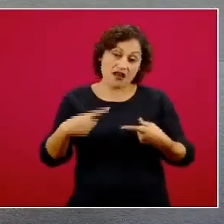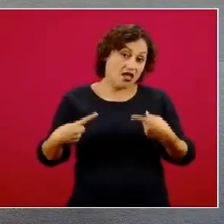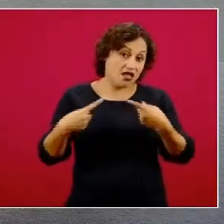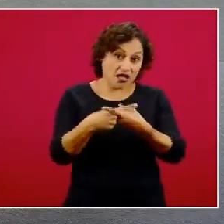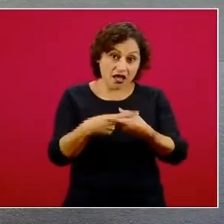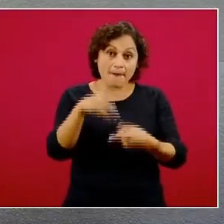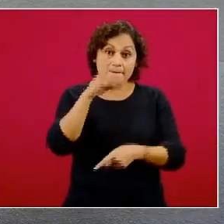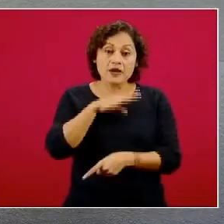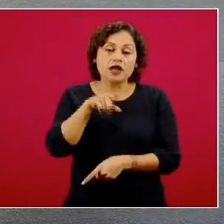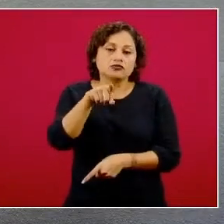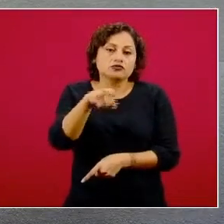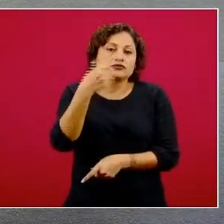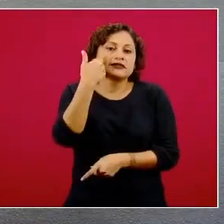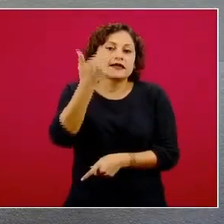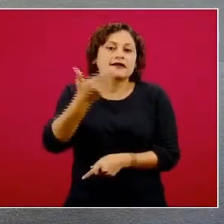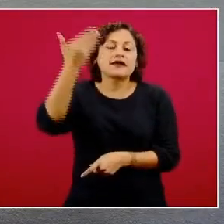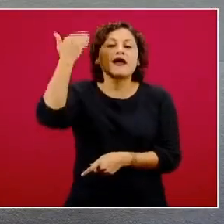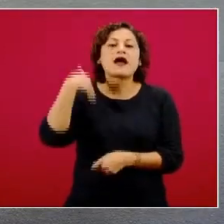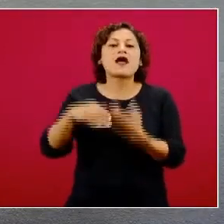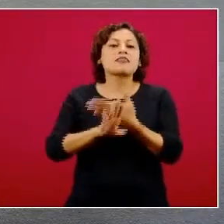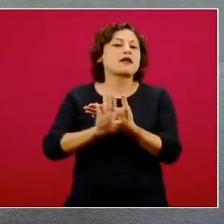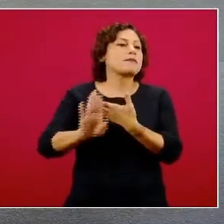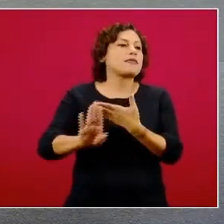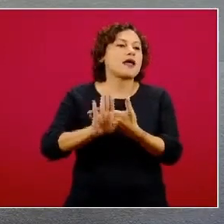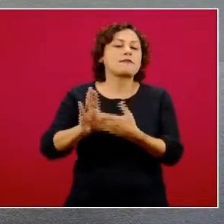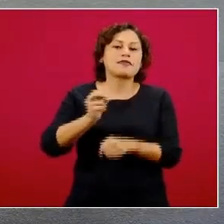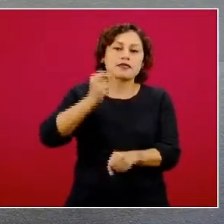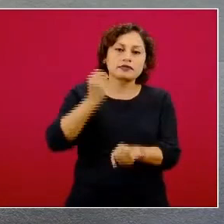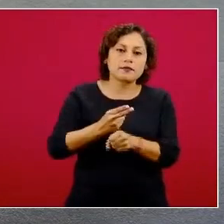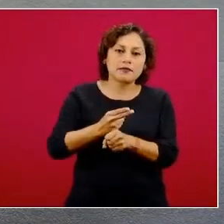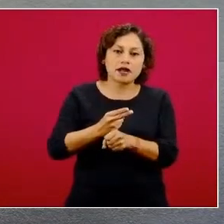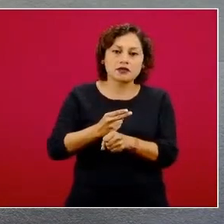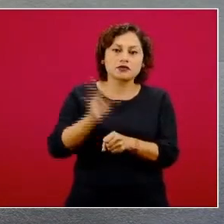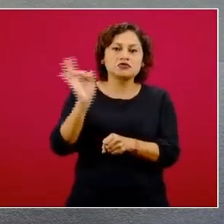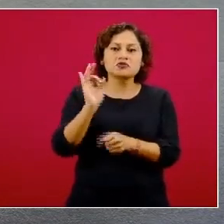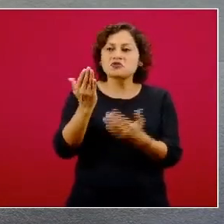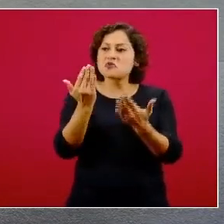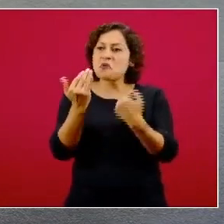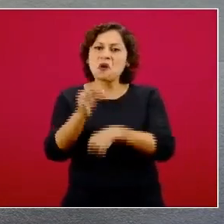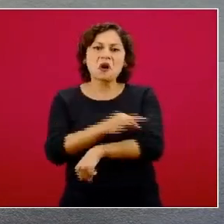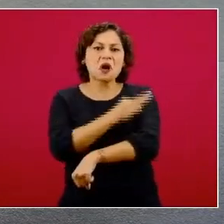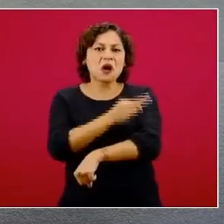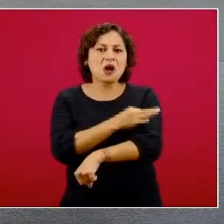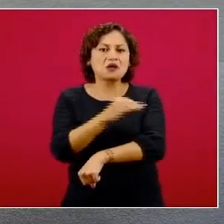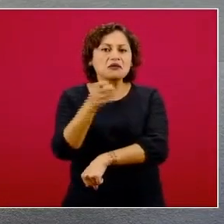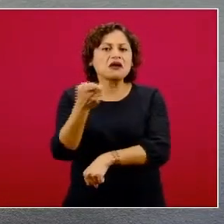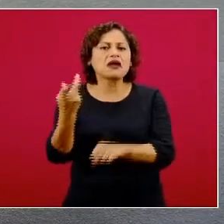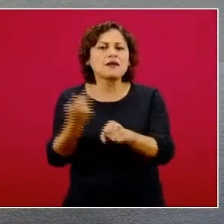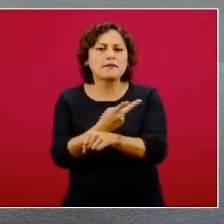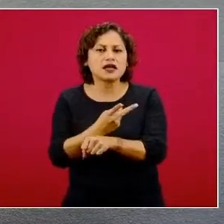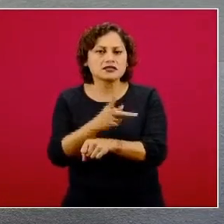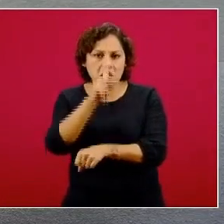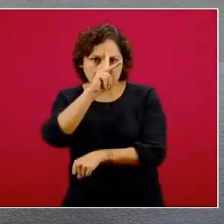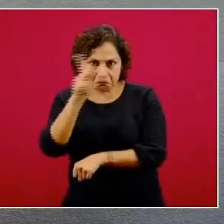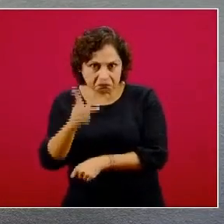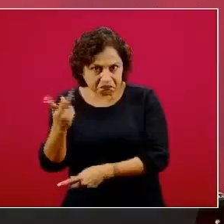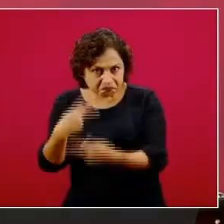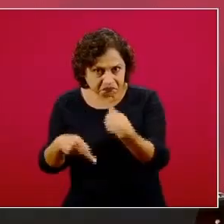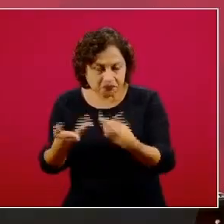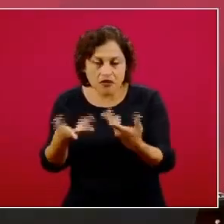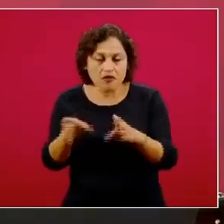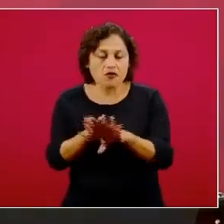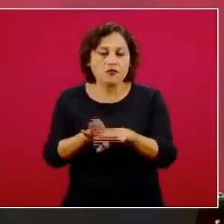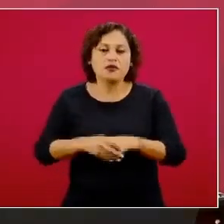preveía, justo empezar ahorita para evitar posteriormente. Puede retrasar un poco la meta, que